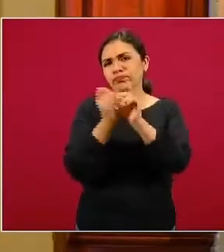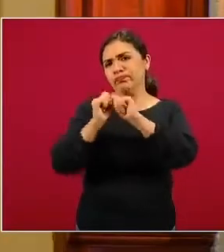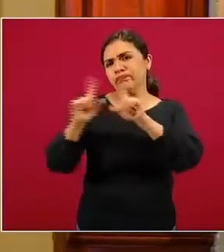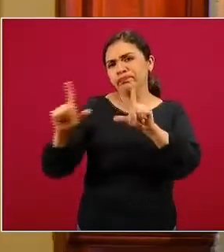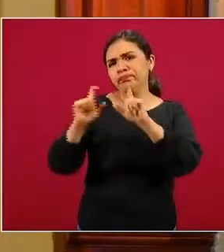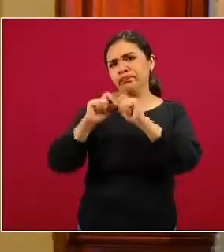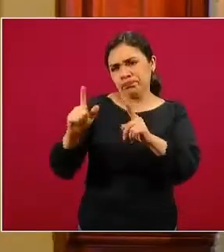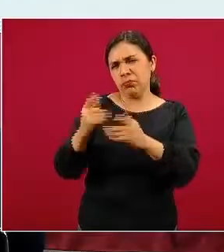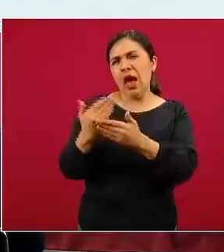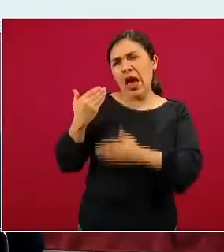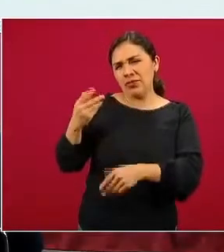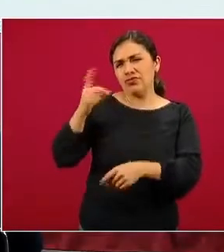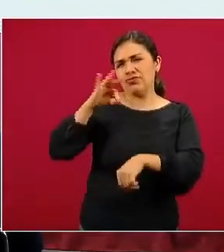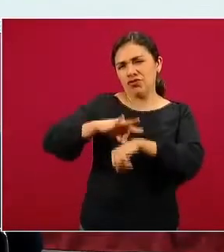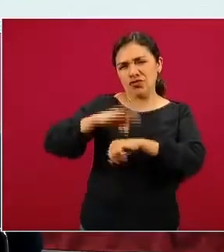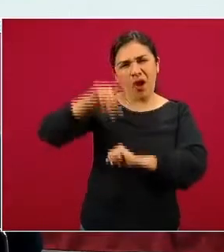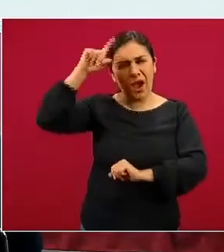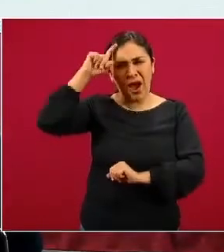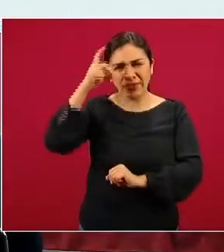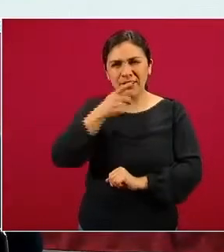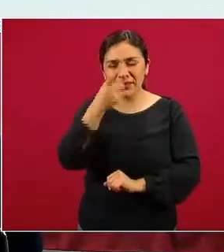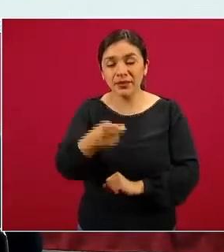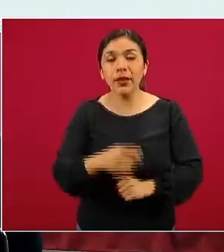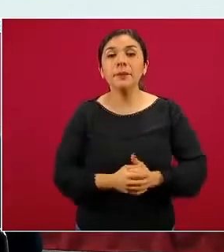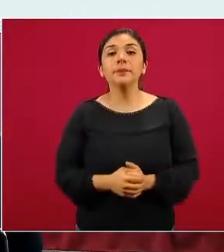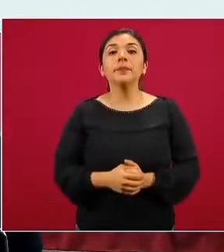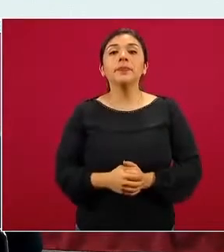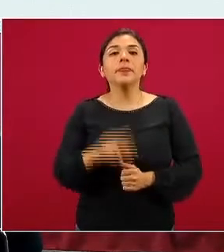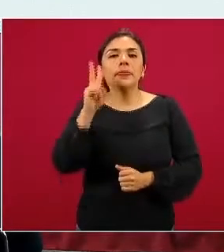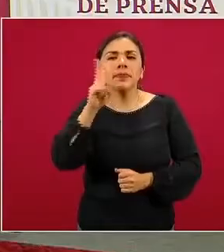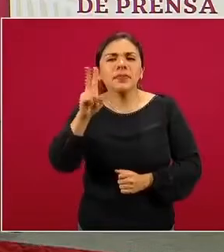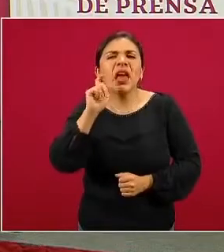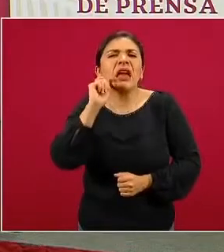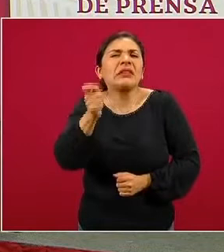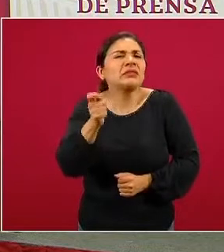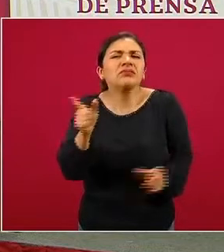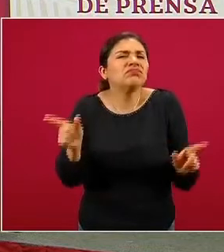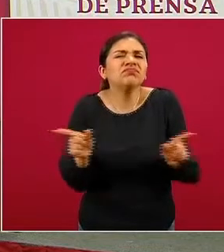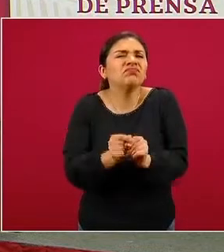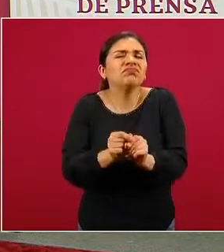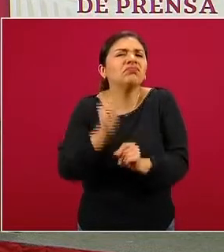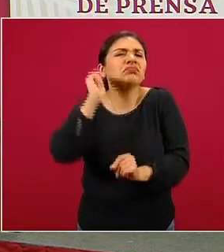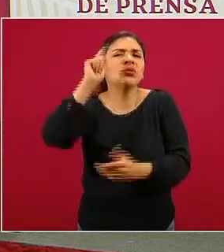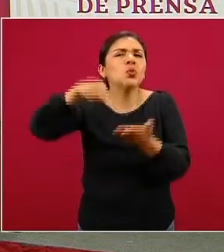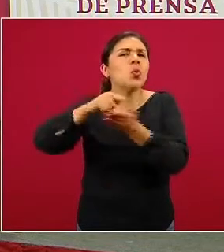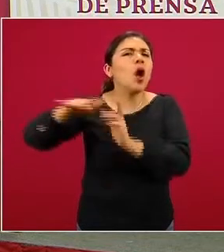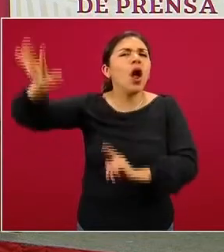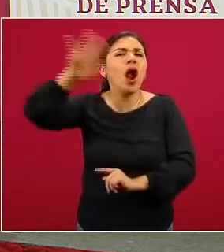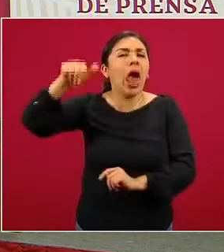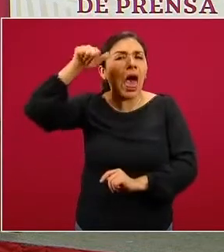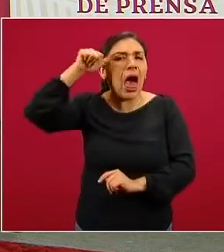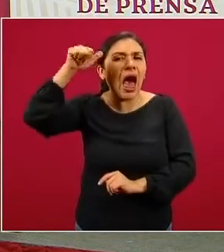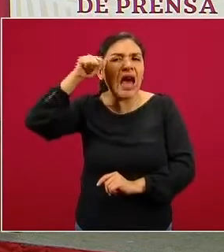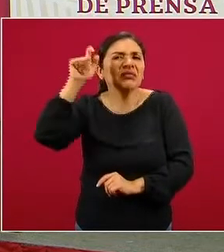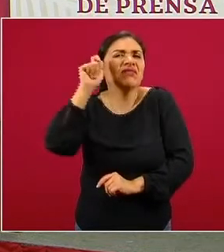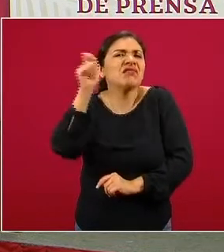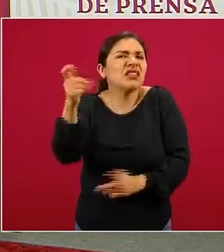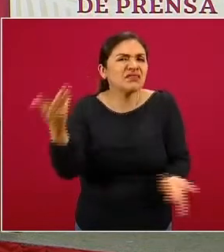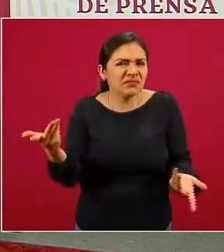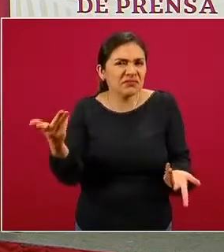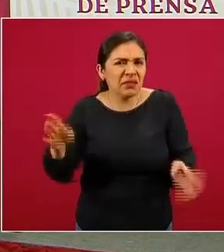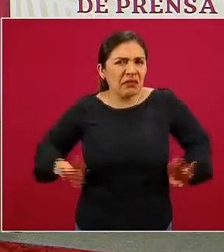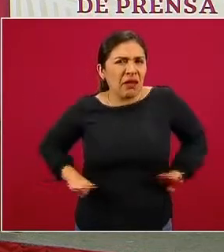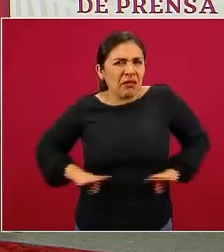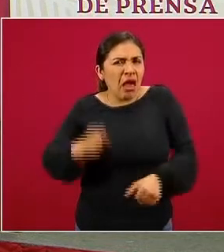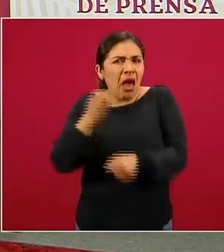como ya lo mencionaba el doctor Hugo López-Gatell. Vamos a darle una mirada rápida a la región del Asia sudoriental para